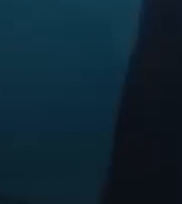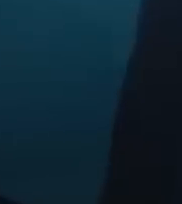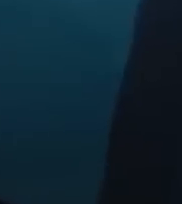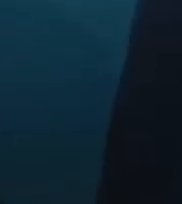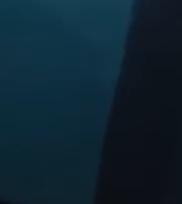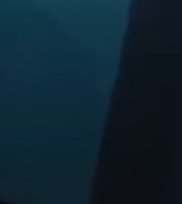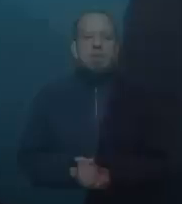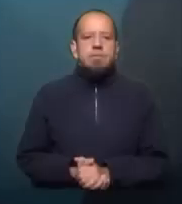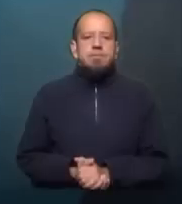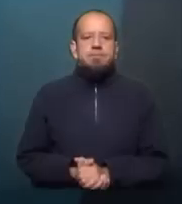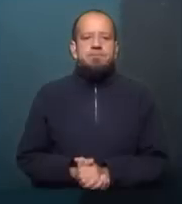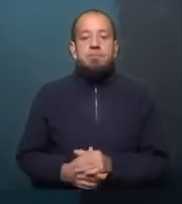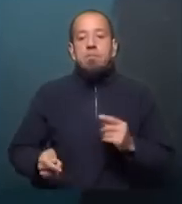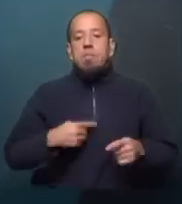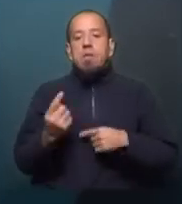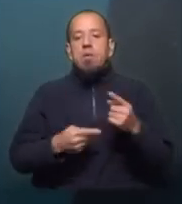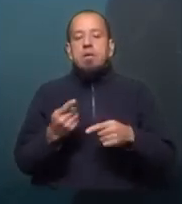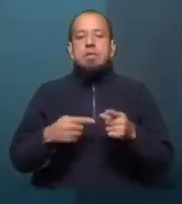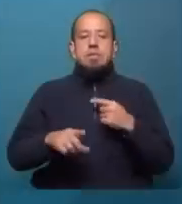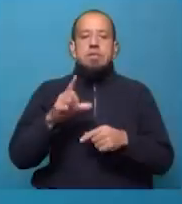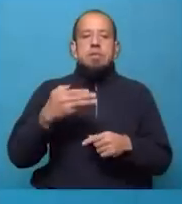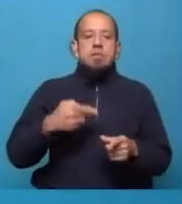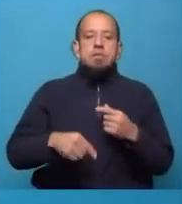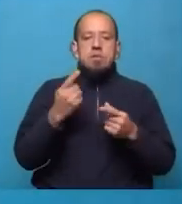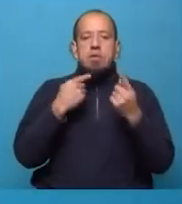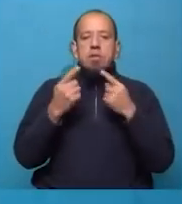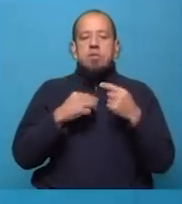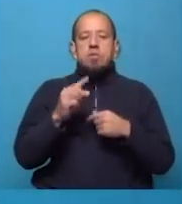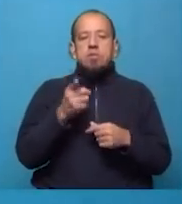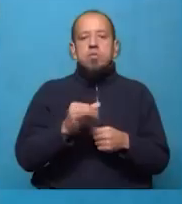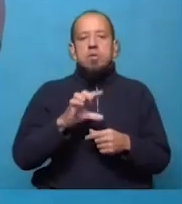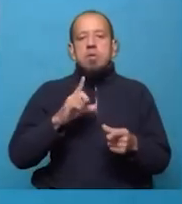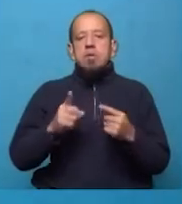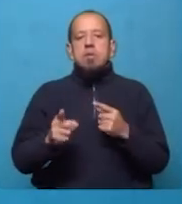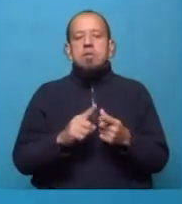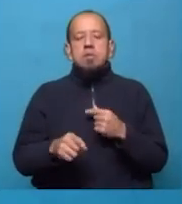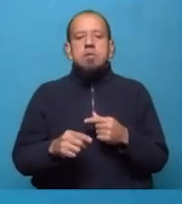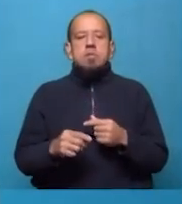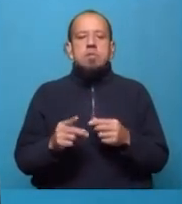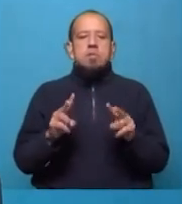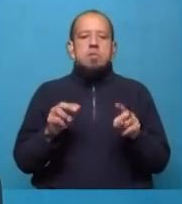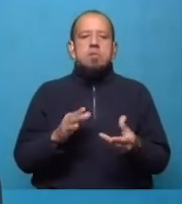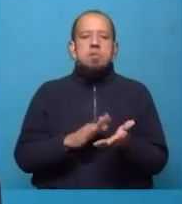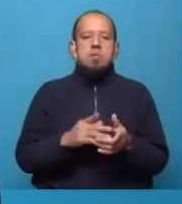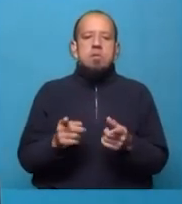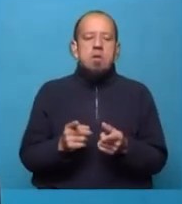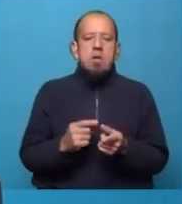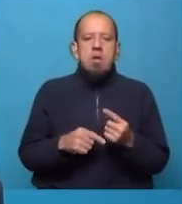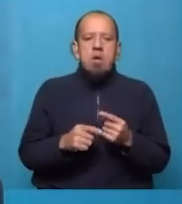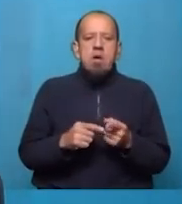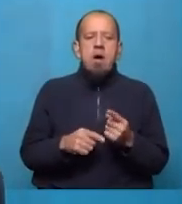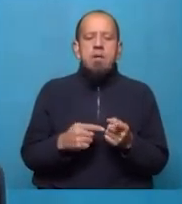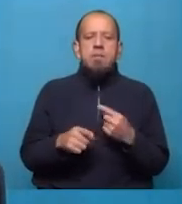seguimos en vivo aquí en la pantalla de TV si va conversando con Ricardo Gil irivarne a propósito de lo que hablamos en el primer bloque no